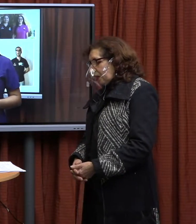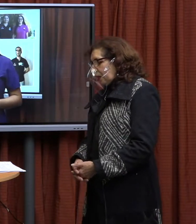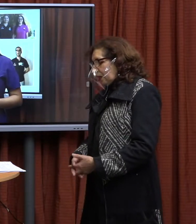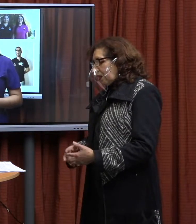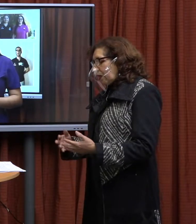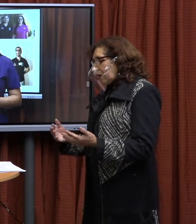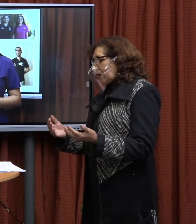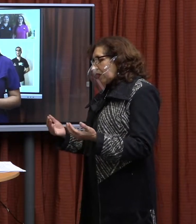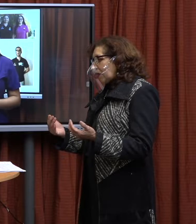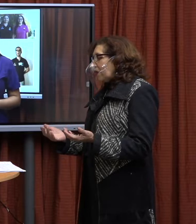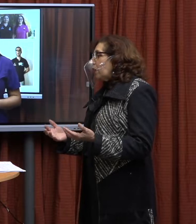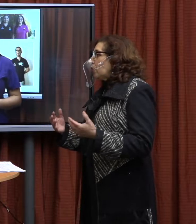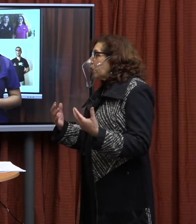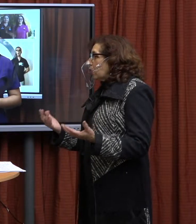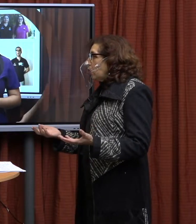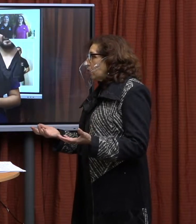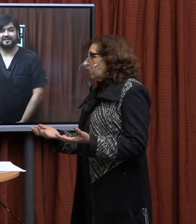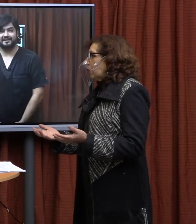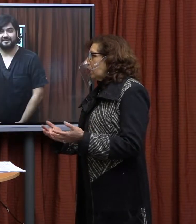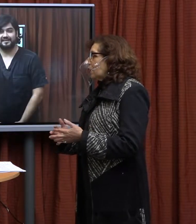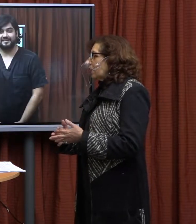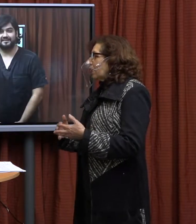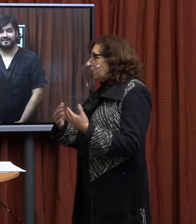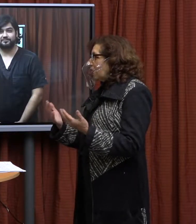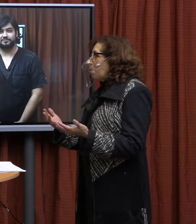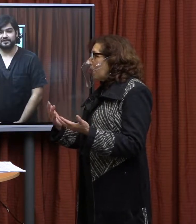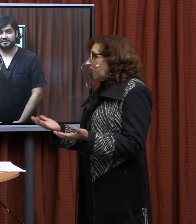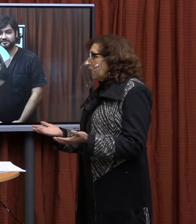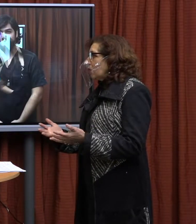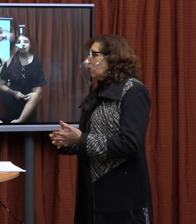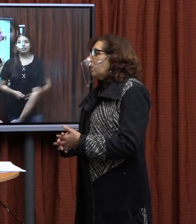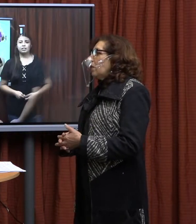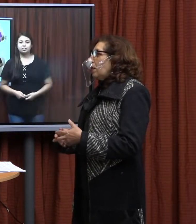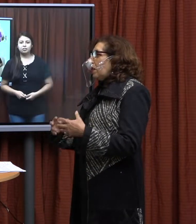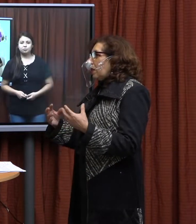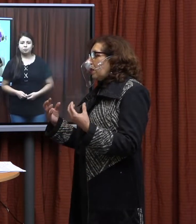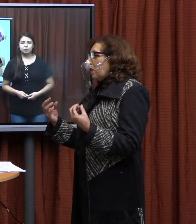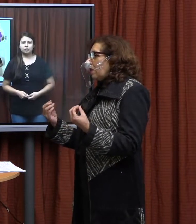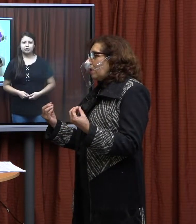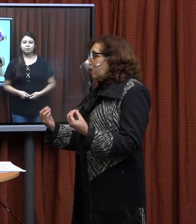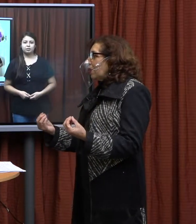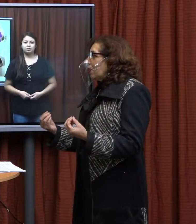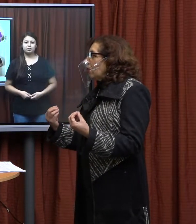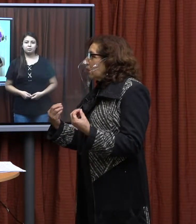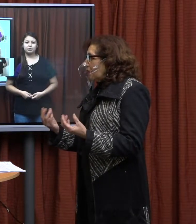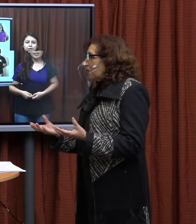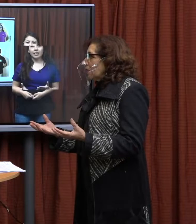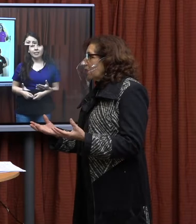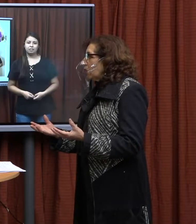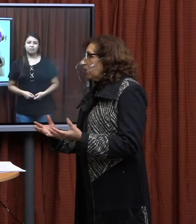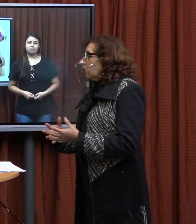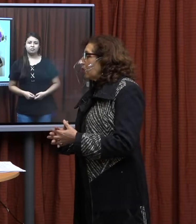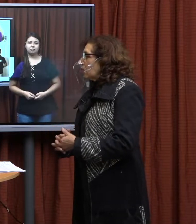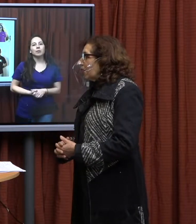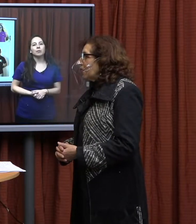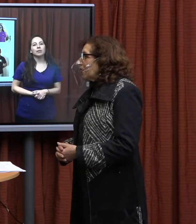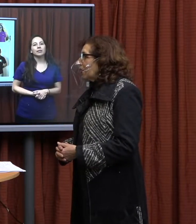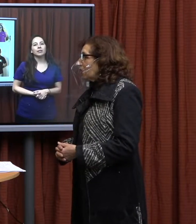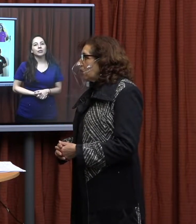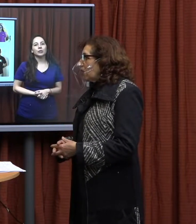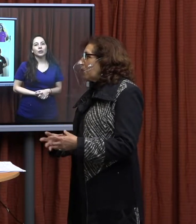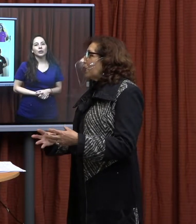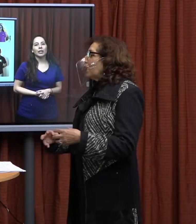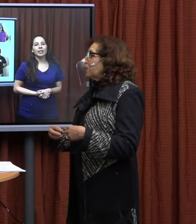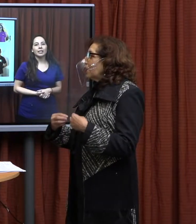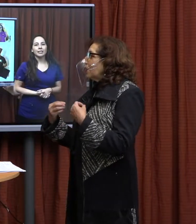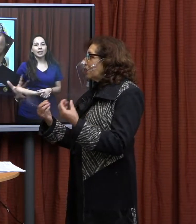y que a través de los recursos que se destinan para ello, desde los establecimientos educacionales se